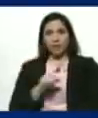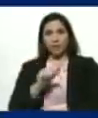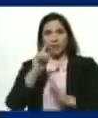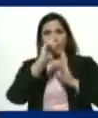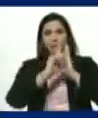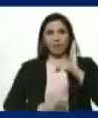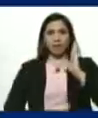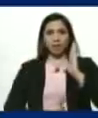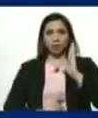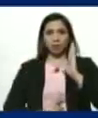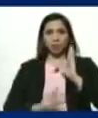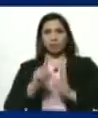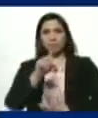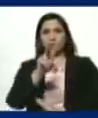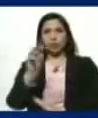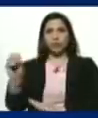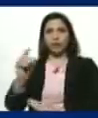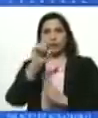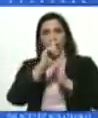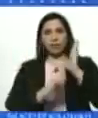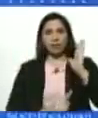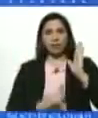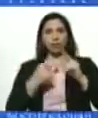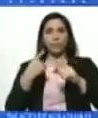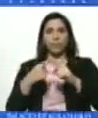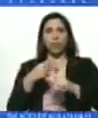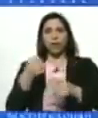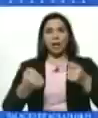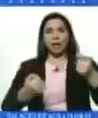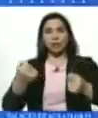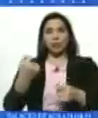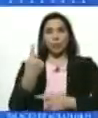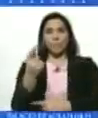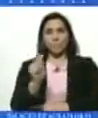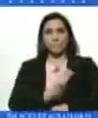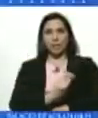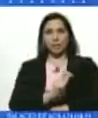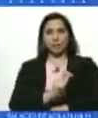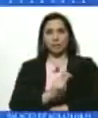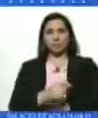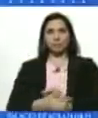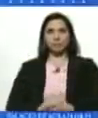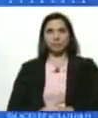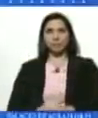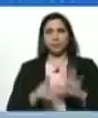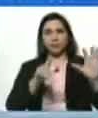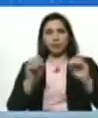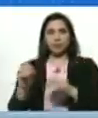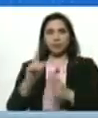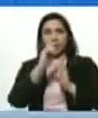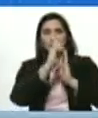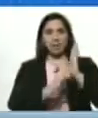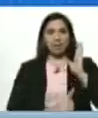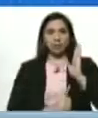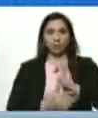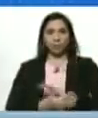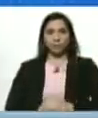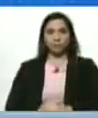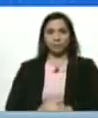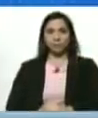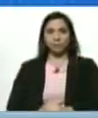120 litros por carro por un mes acumulable 60 litros